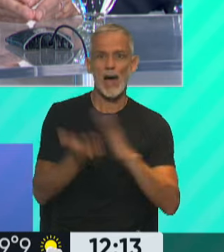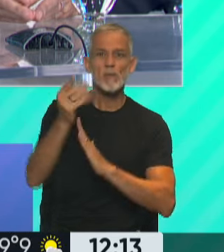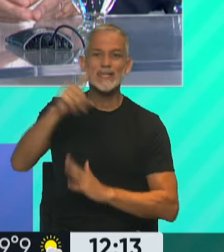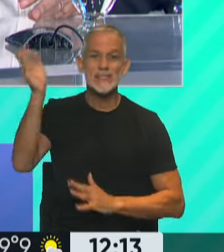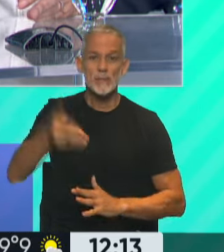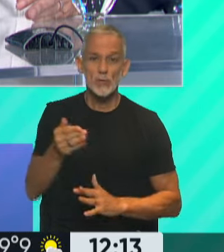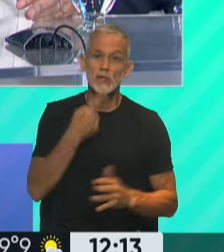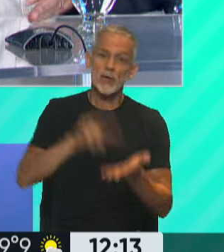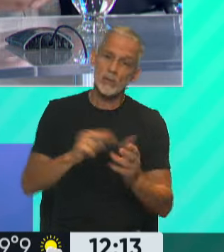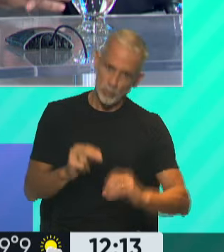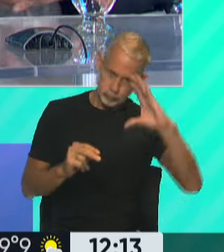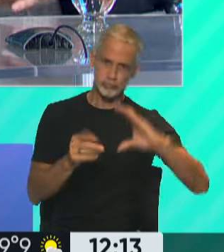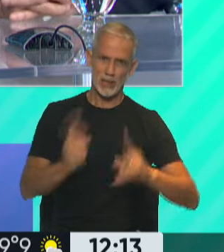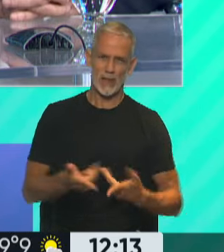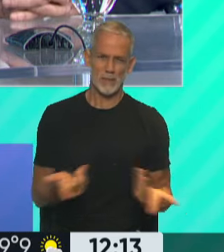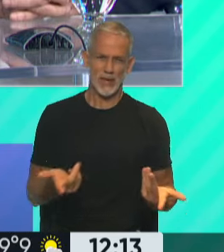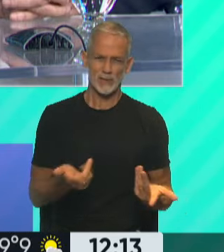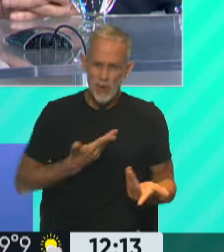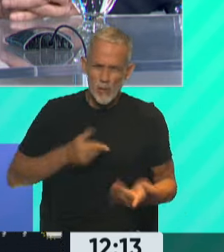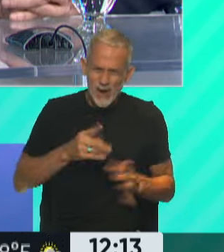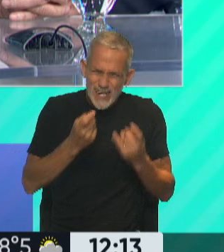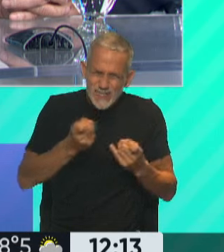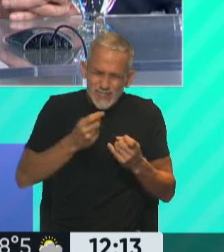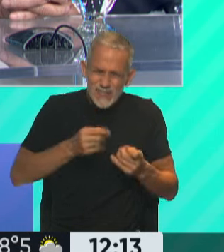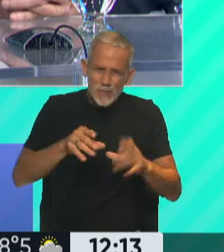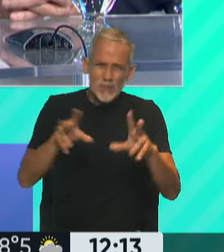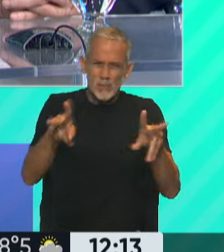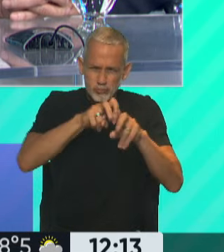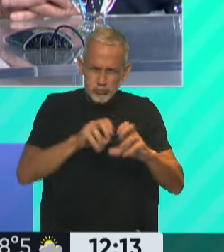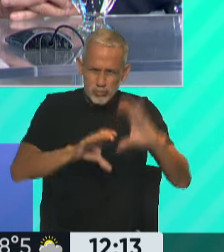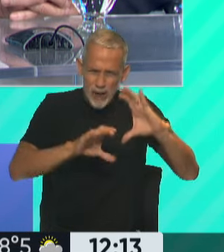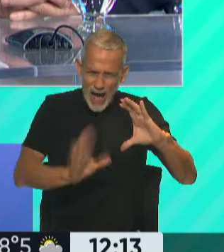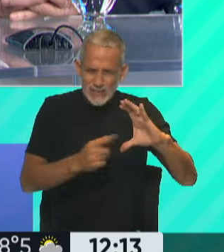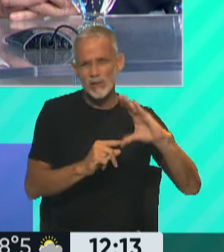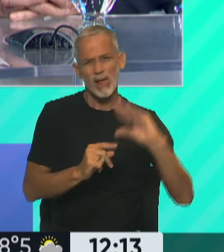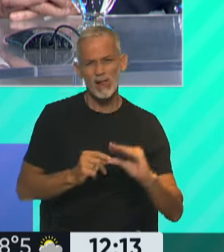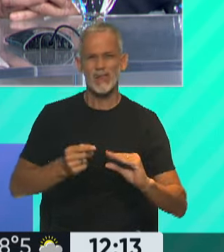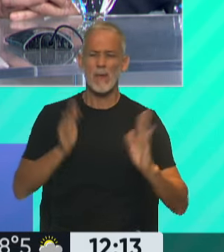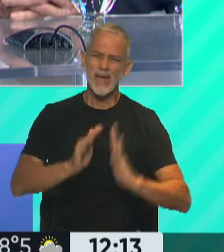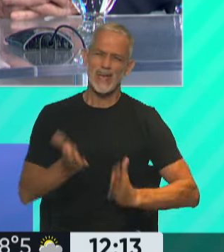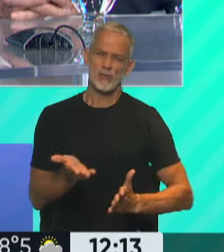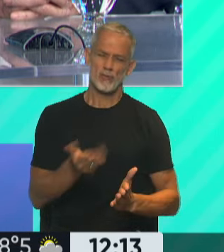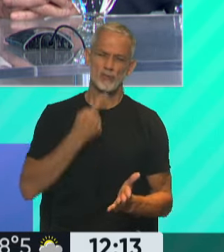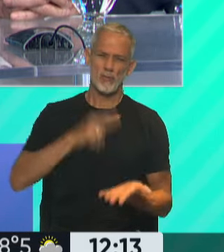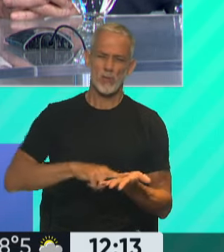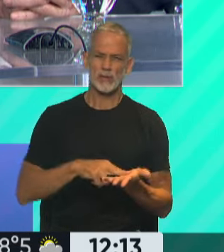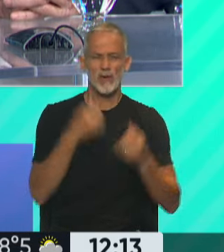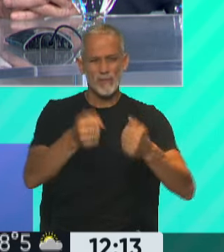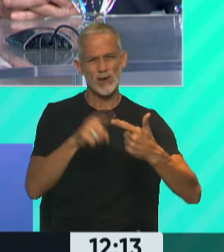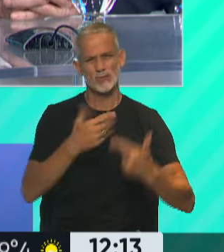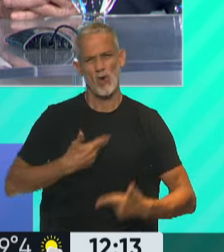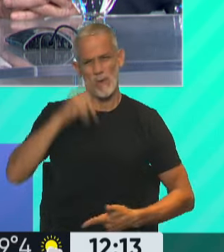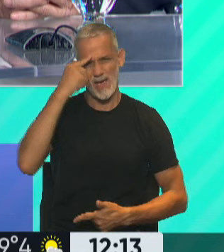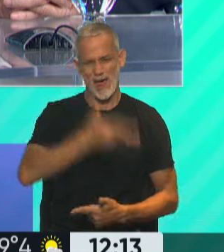100%, el impuesto aumenta un 100%. Yo creo que habría que buscar alguna alternativa, algún esfuerzo también por parte del